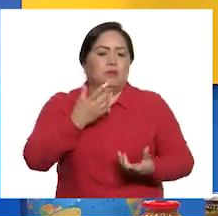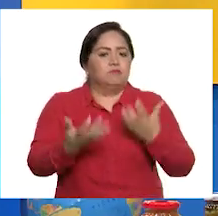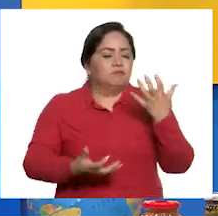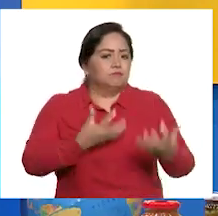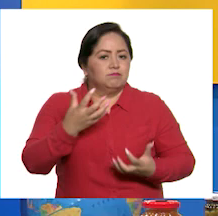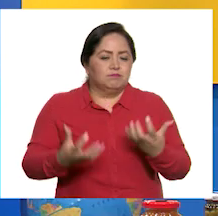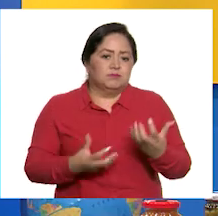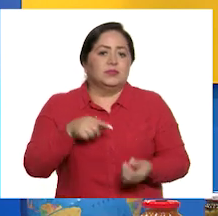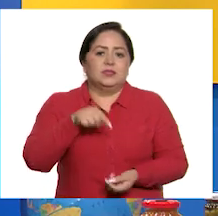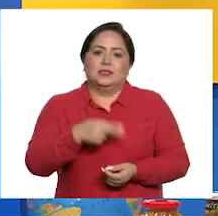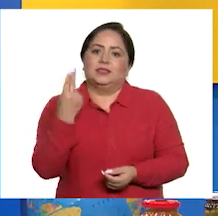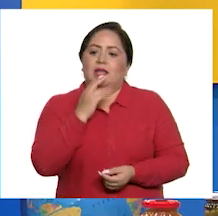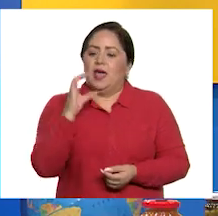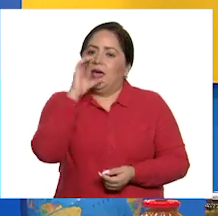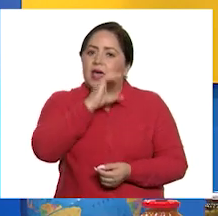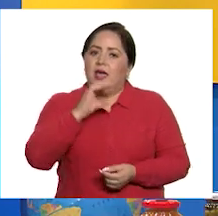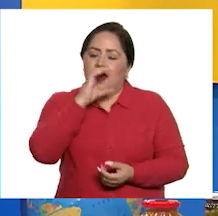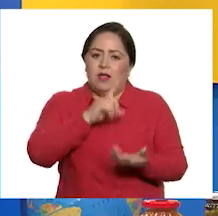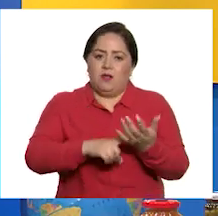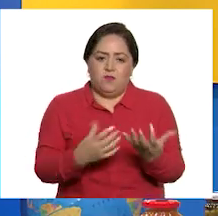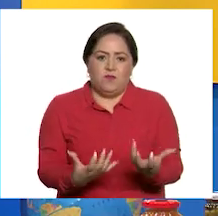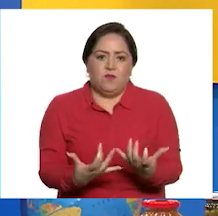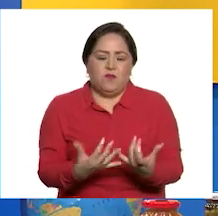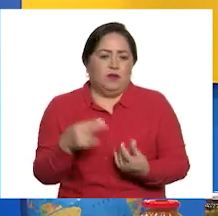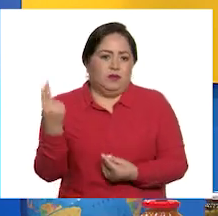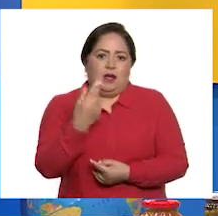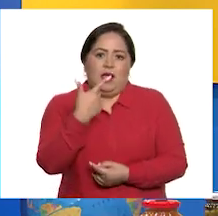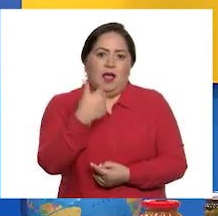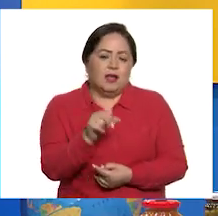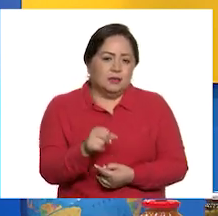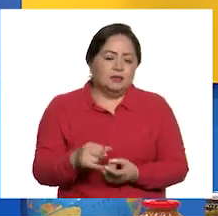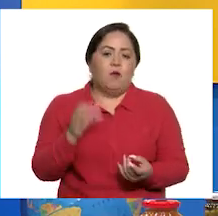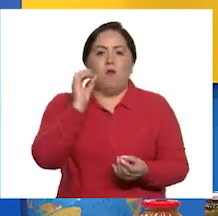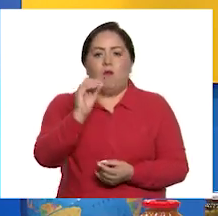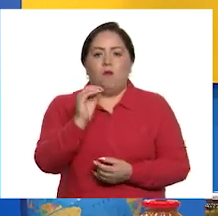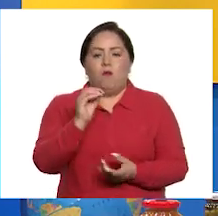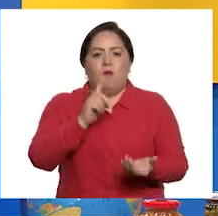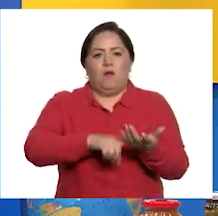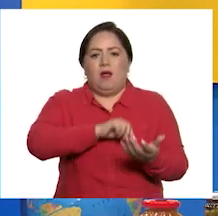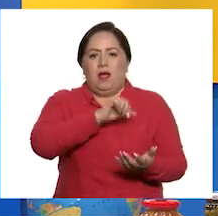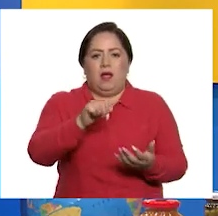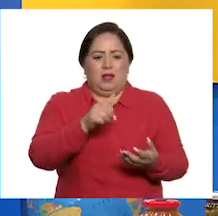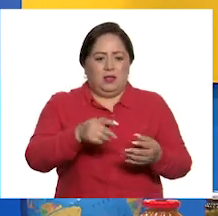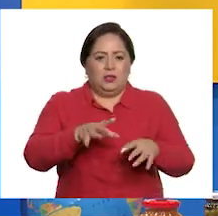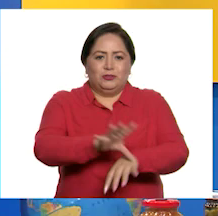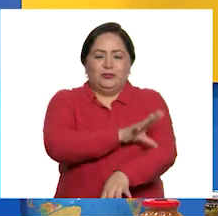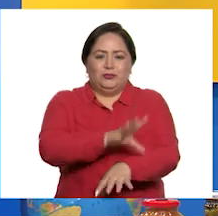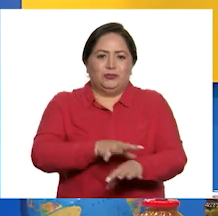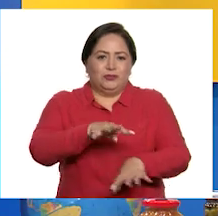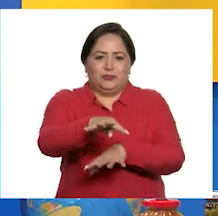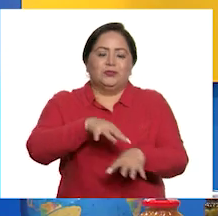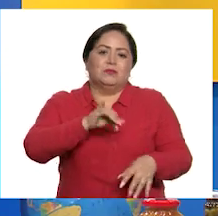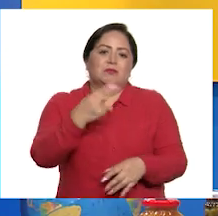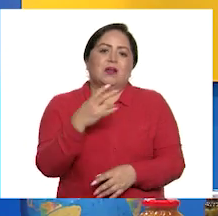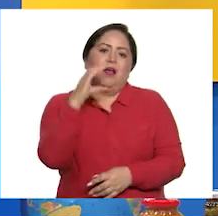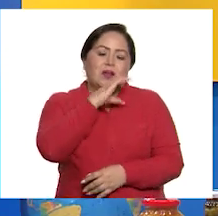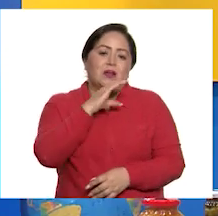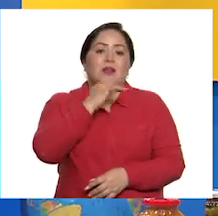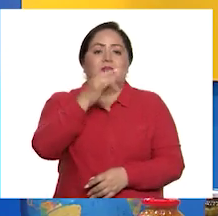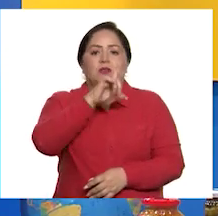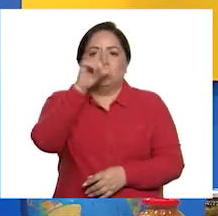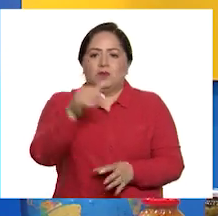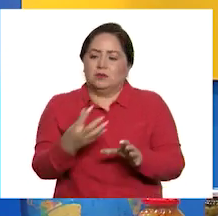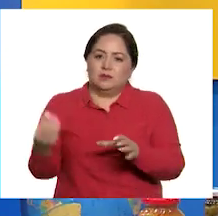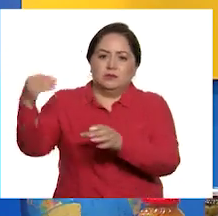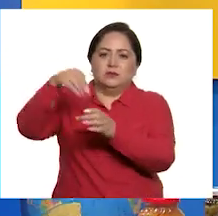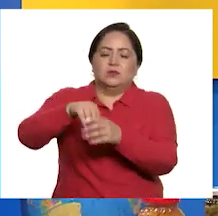y eso requiere el calor de las llamas de una estufa de gas o de las resistencias de la parrilla eléctrica, para que al final se